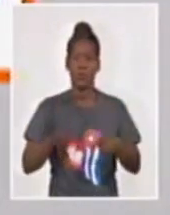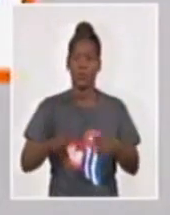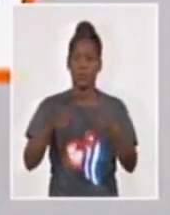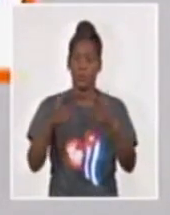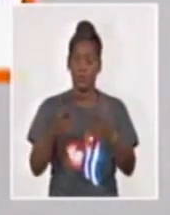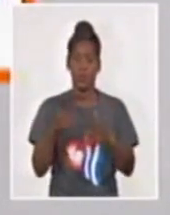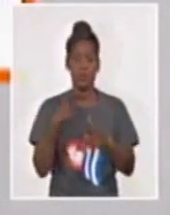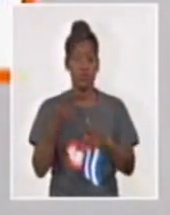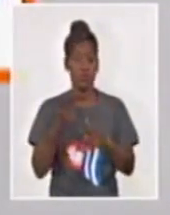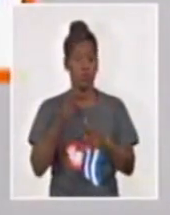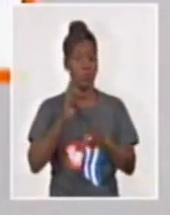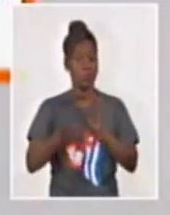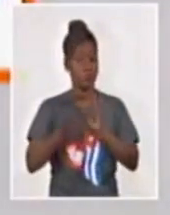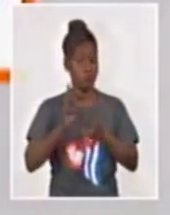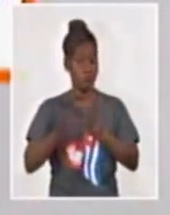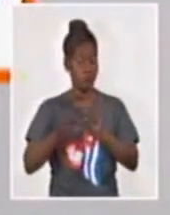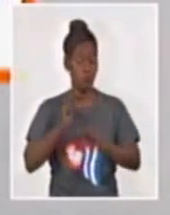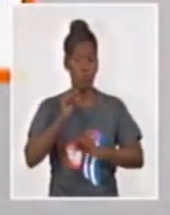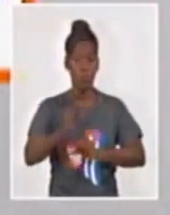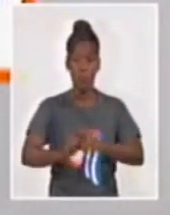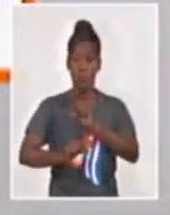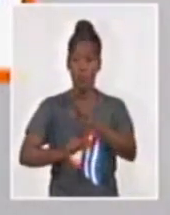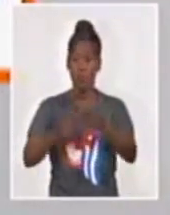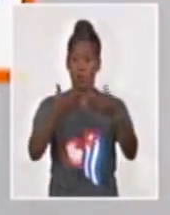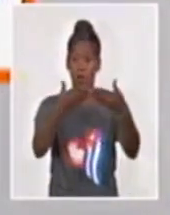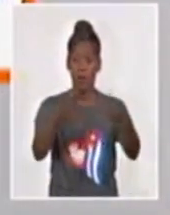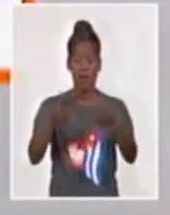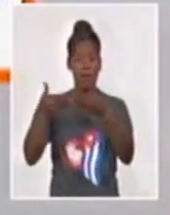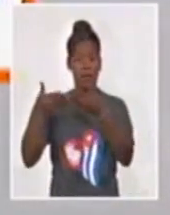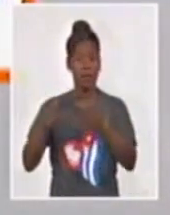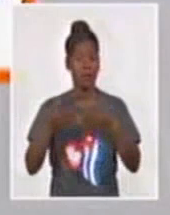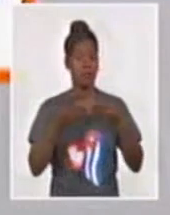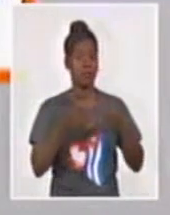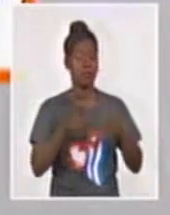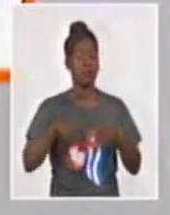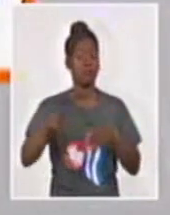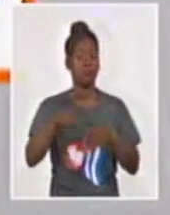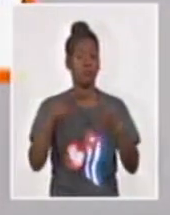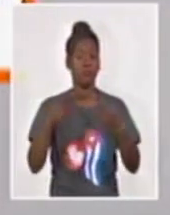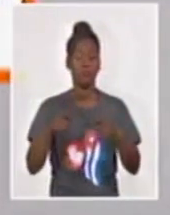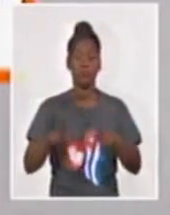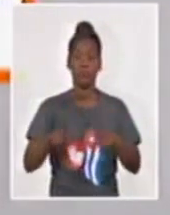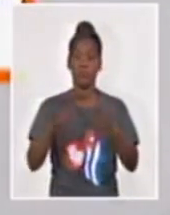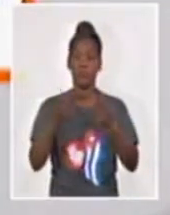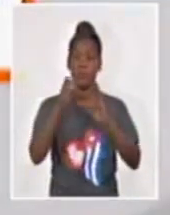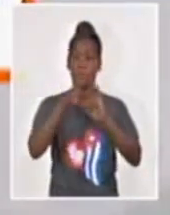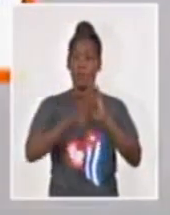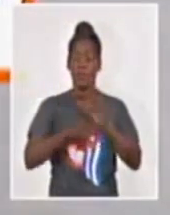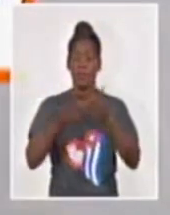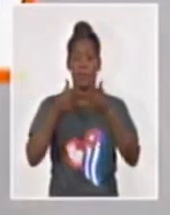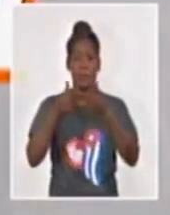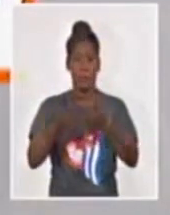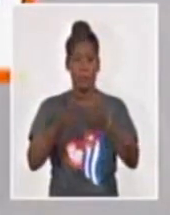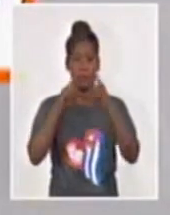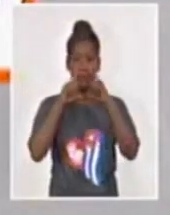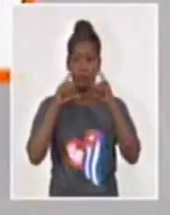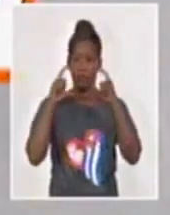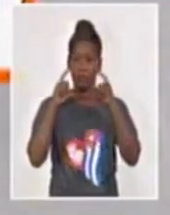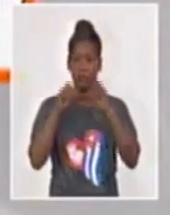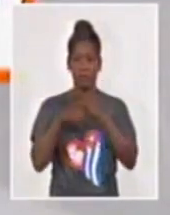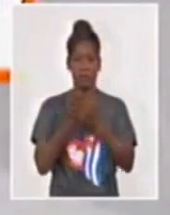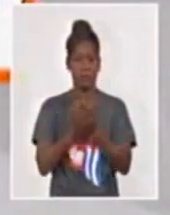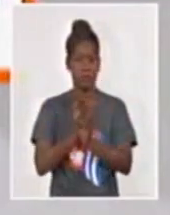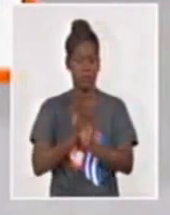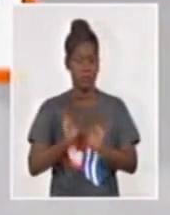tareas que el gobierno y el partido de la provincia y del país también han estado orientando. Ya incluso la ministra abordaba algunos